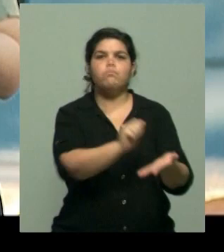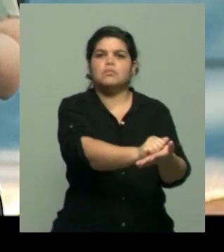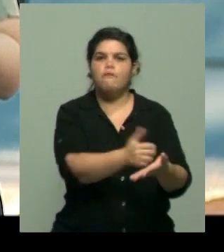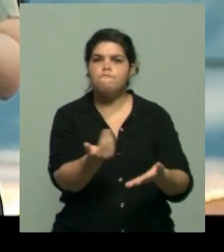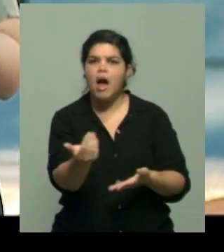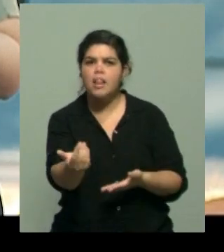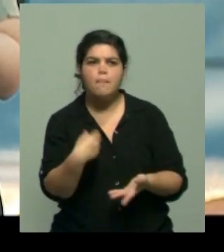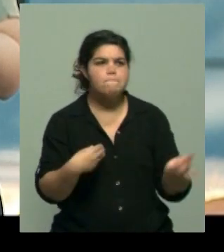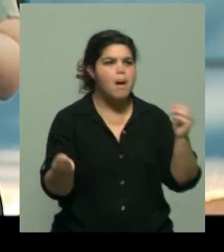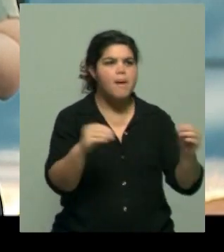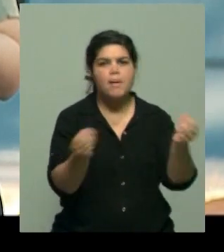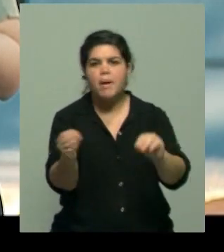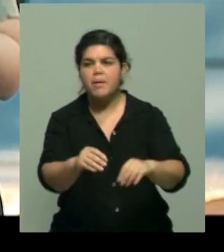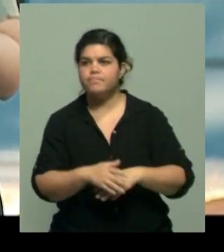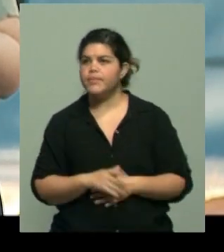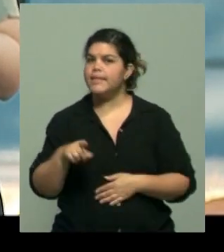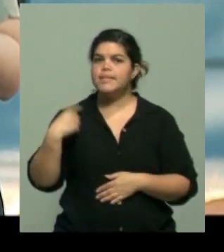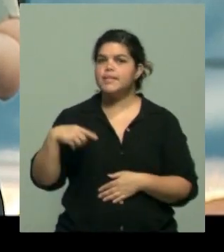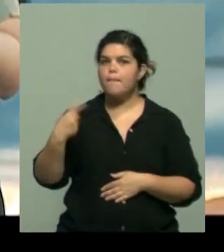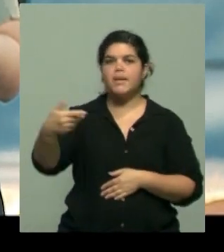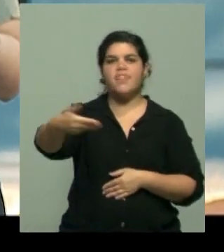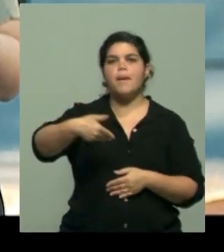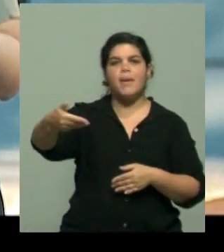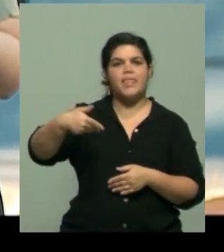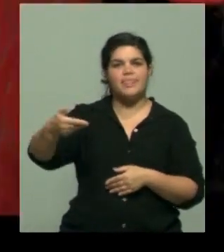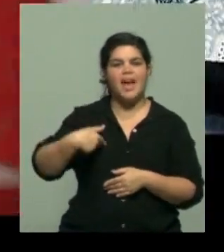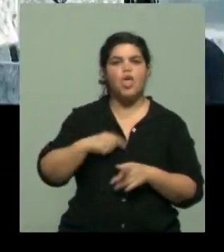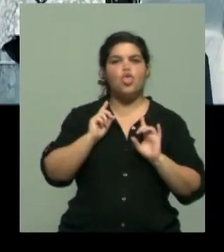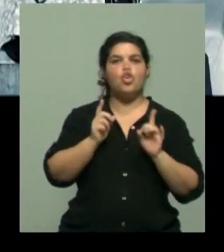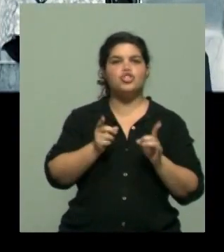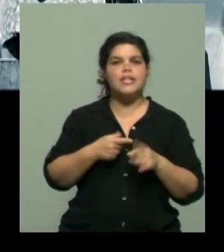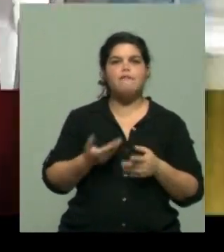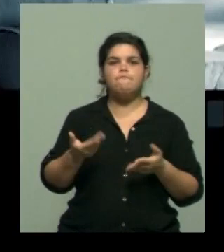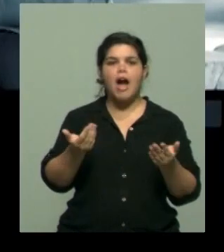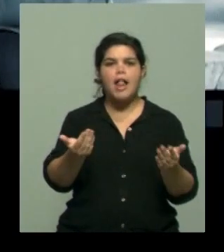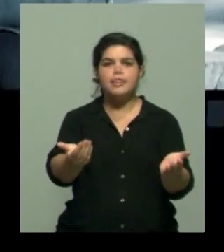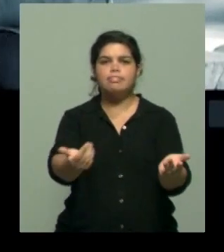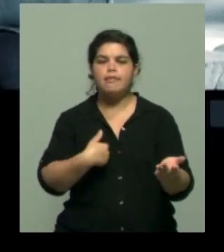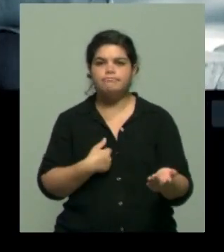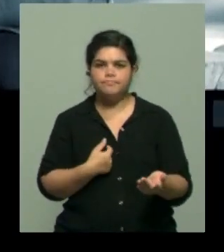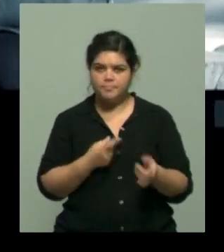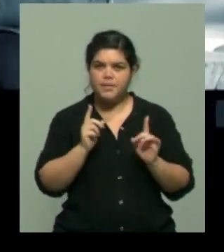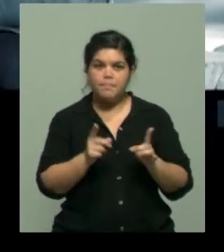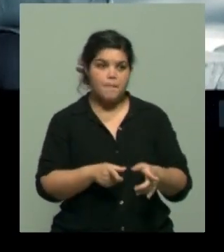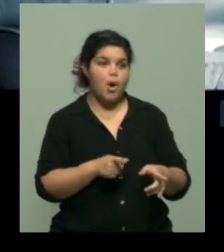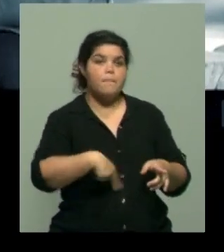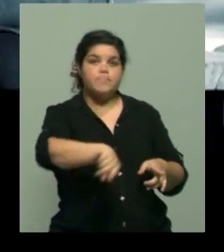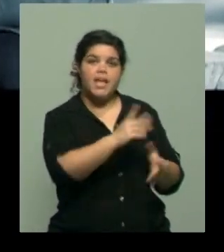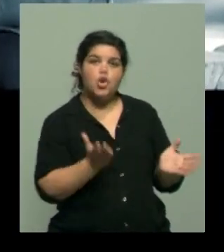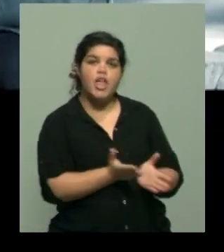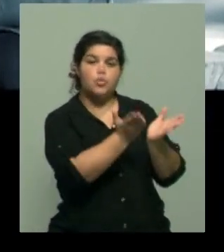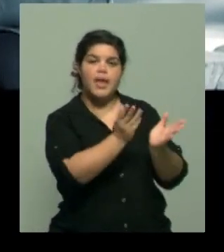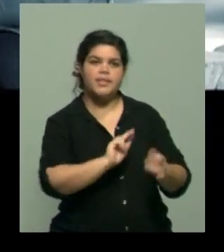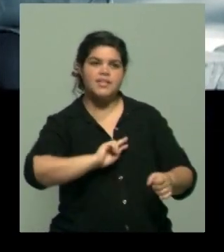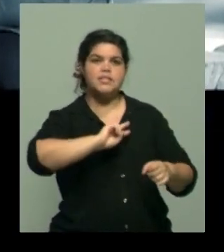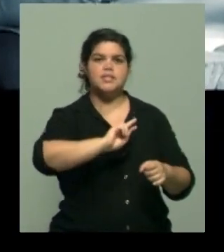porque la realidad es que hay una demanda muy grande de docentes y por lo tanto tenés un montón de estudiantes que están cursando